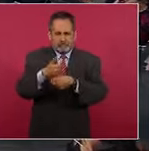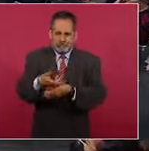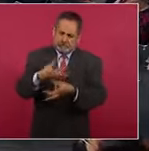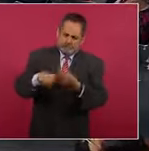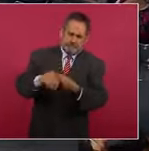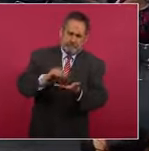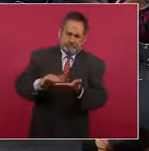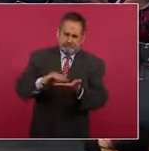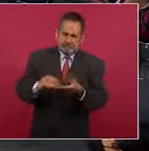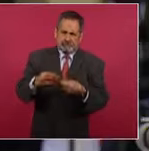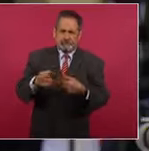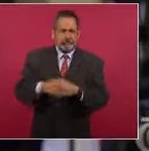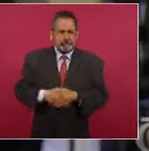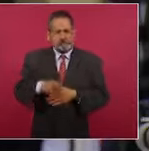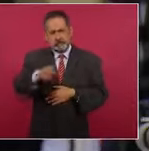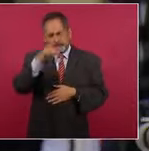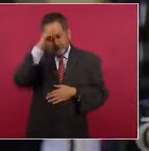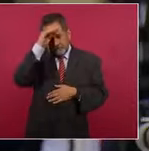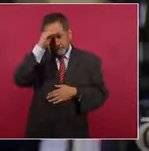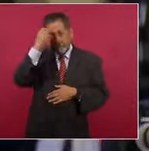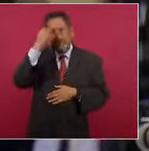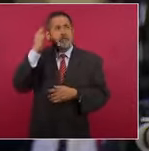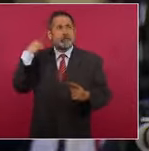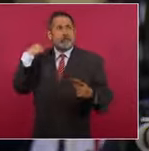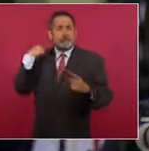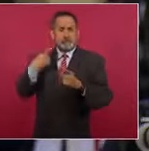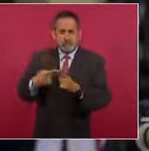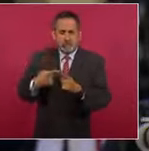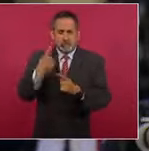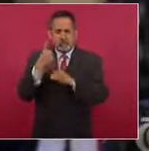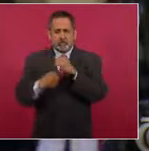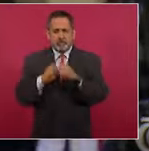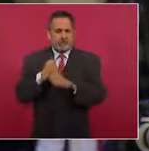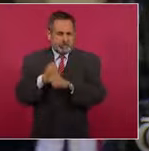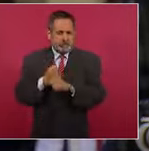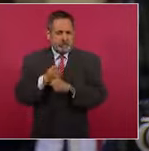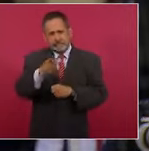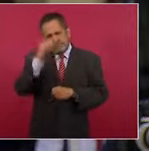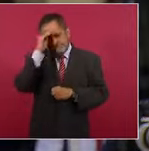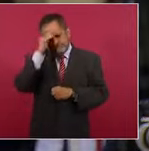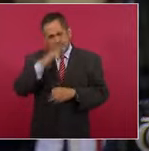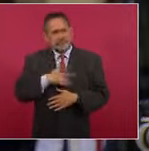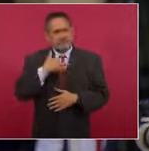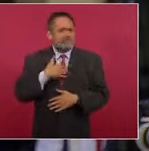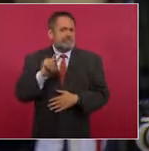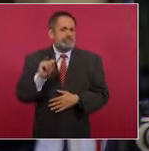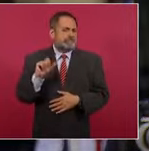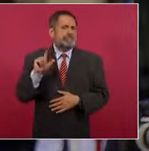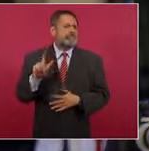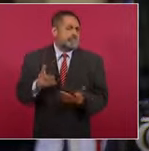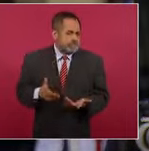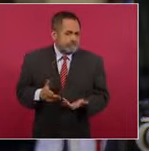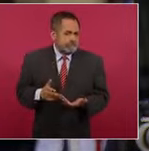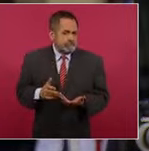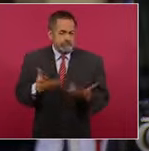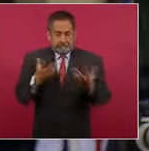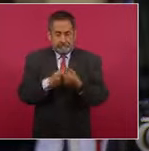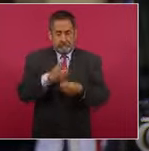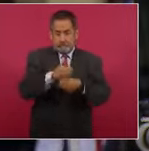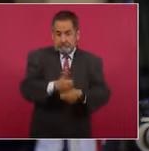daño. ¿Cómo evalúa este trabajo que se ha hecho tanto de acercamiento con las víctimas,